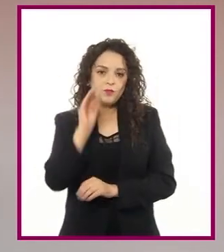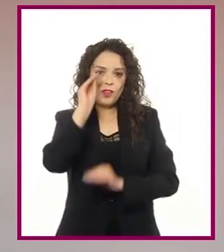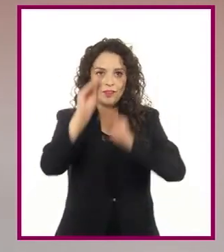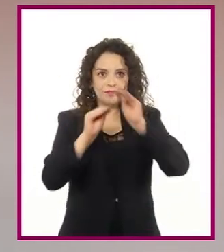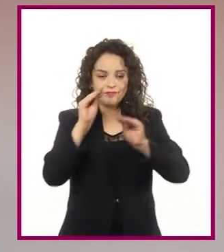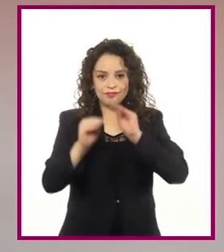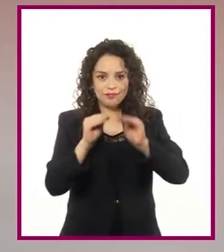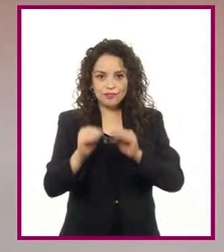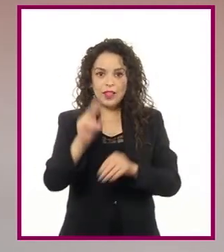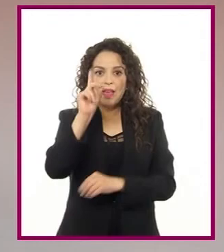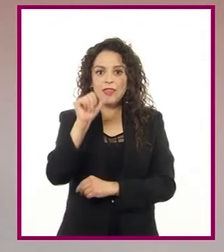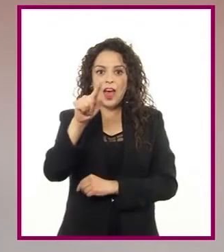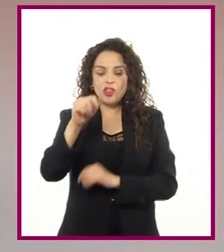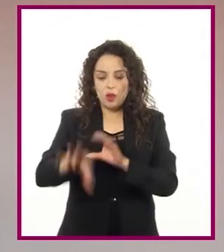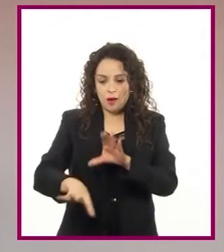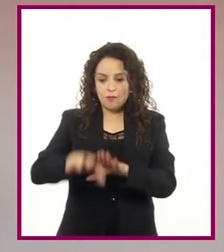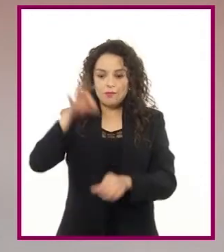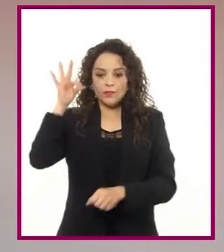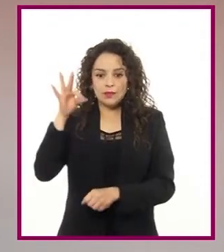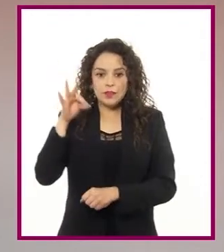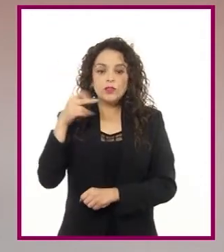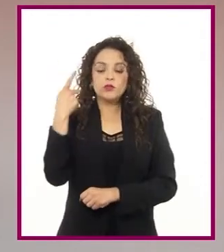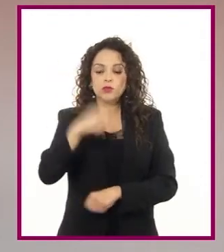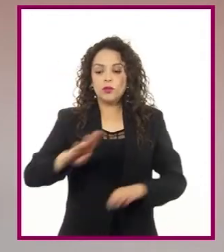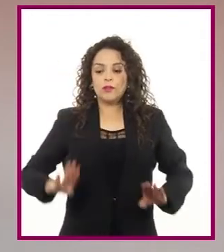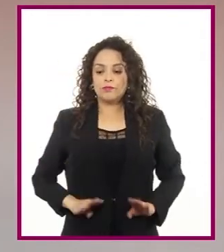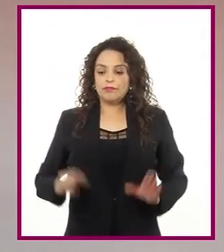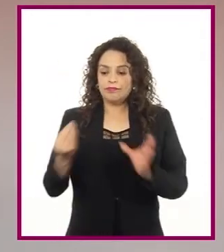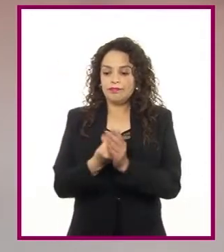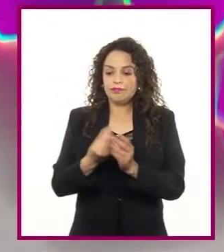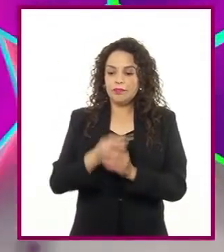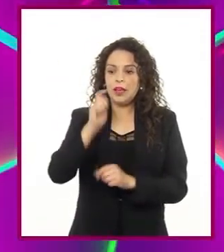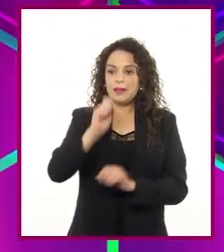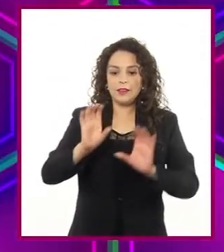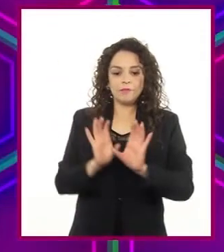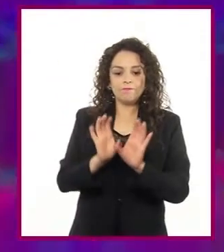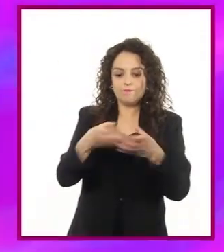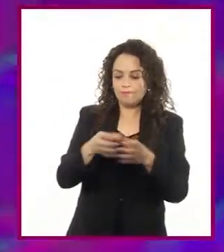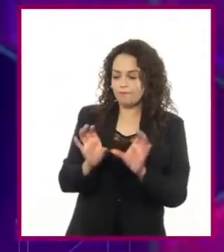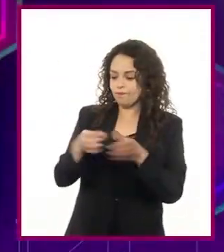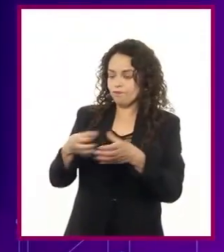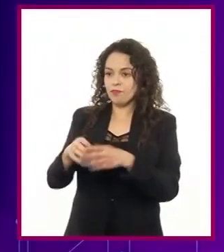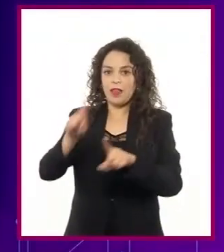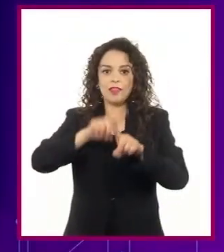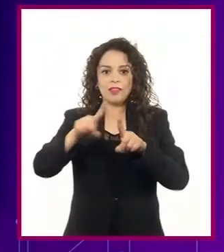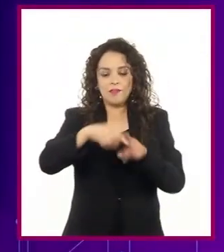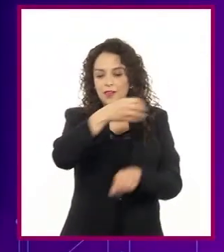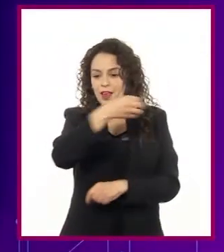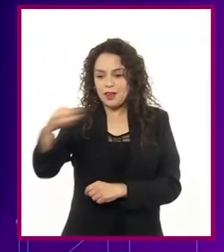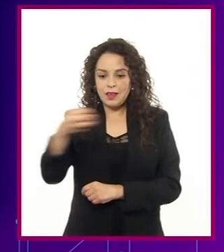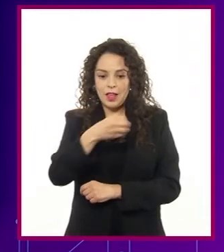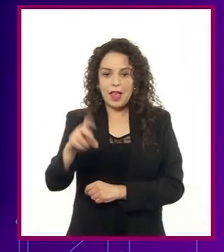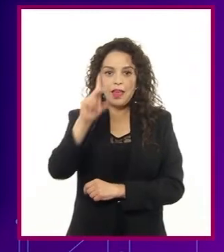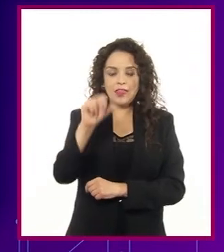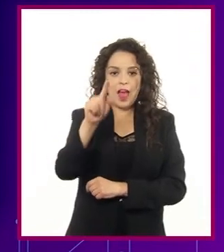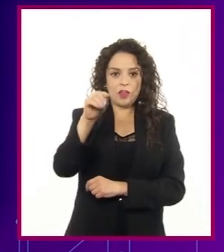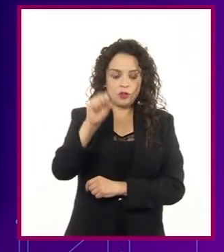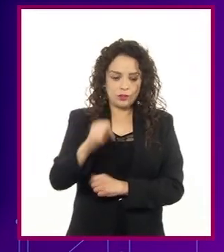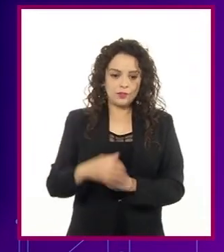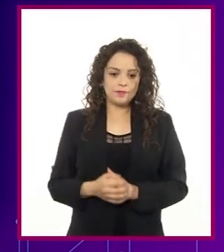obtener un dato representativo de las características del conjunto de datos. Las medidas de tendencia central